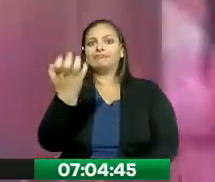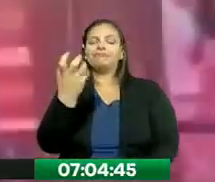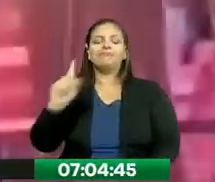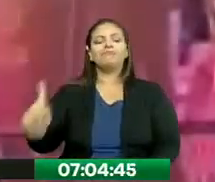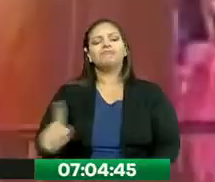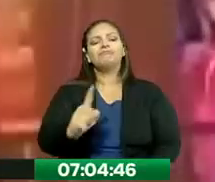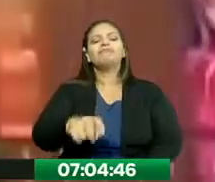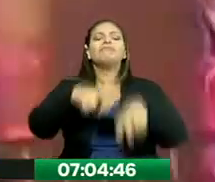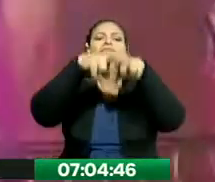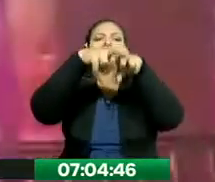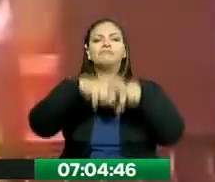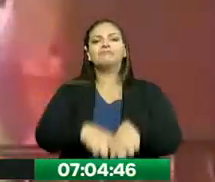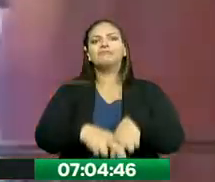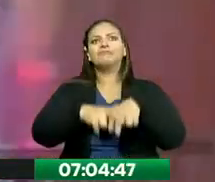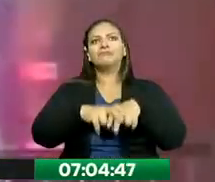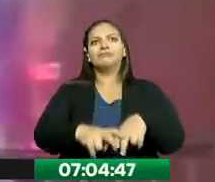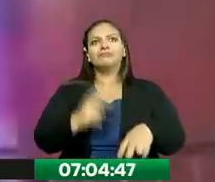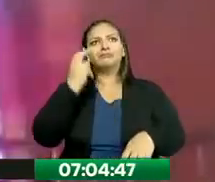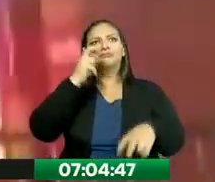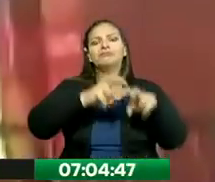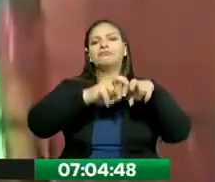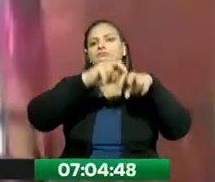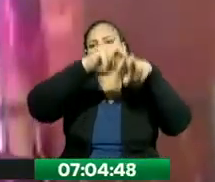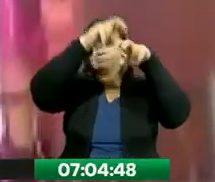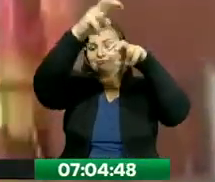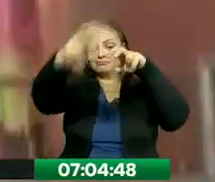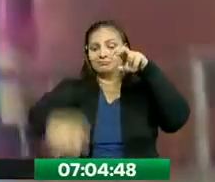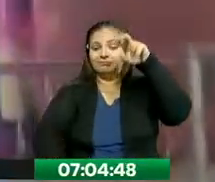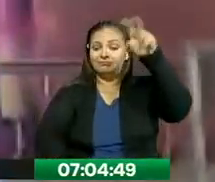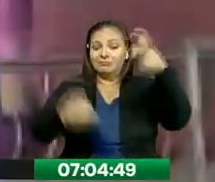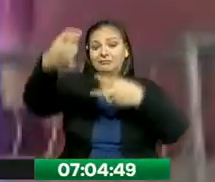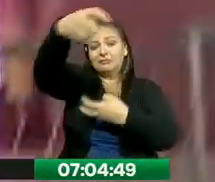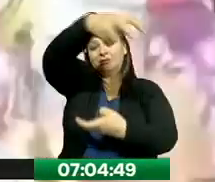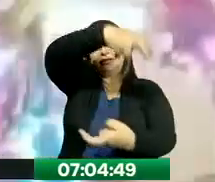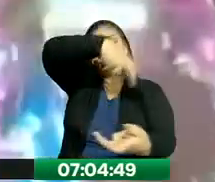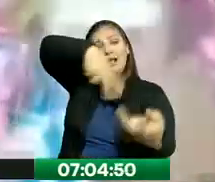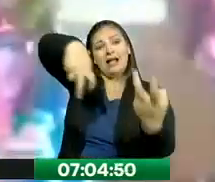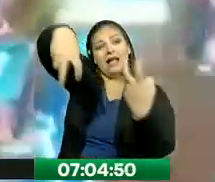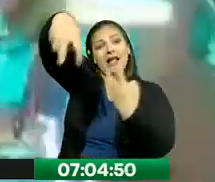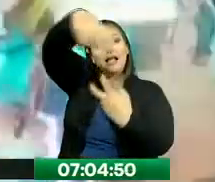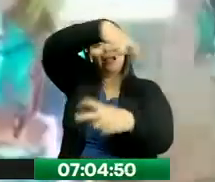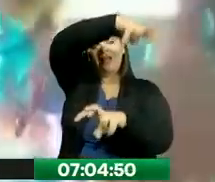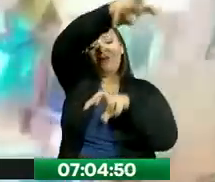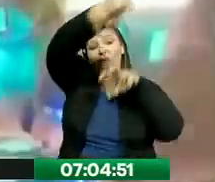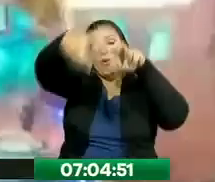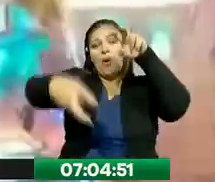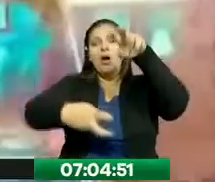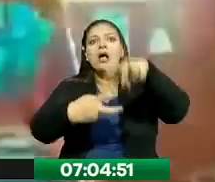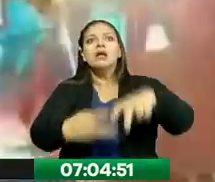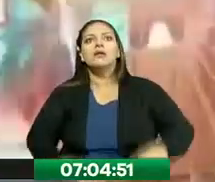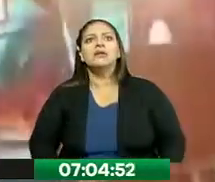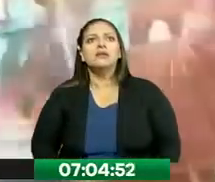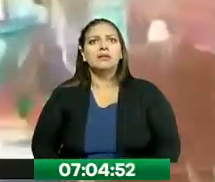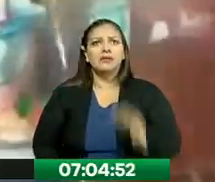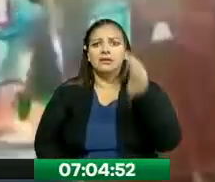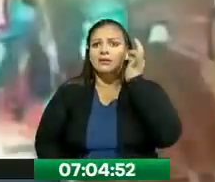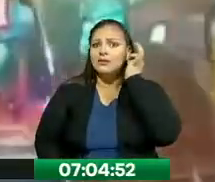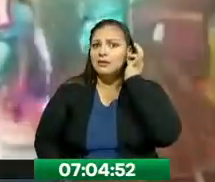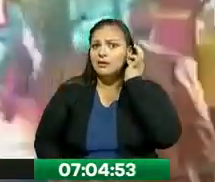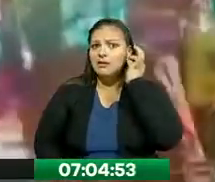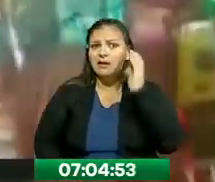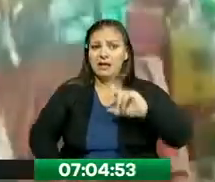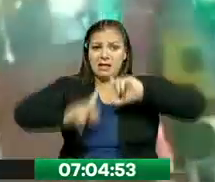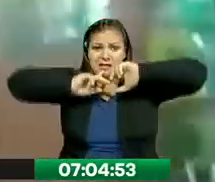asiento y quedar suspendida en el aire. Gritos de desesperación se escuchaban en el sitio pidiendo que se detenga la